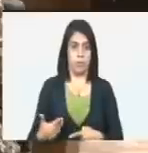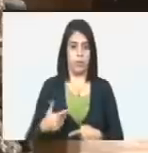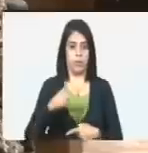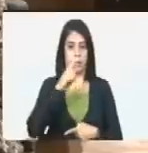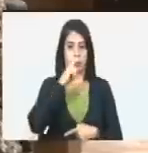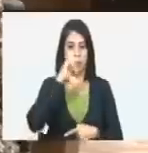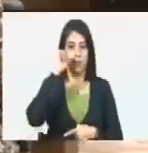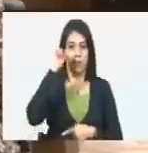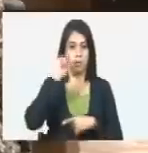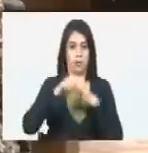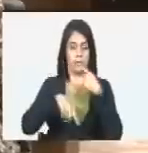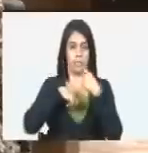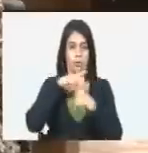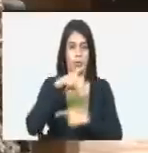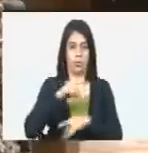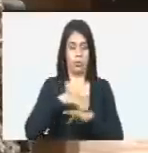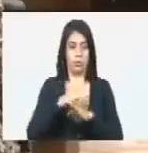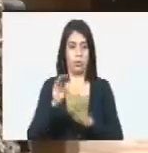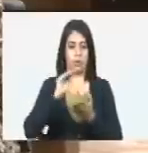y en una